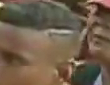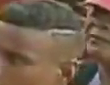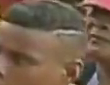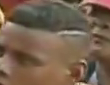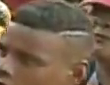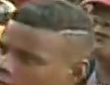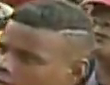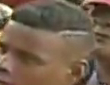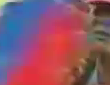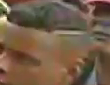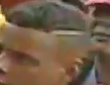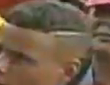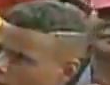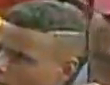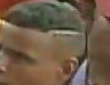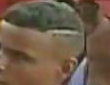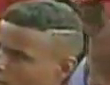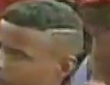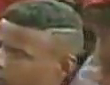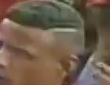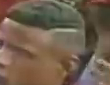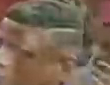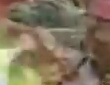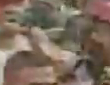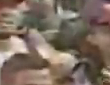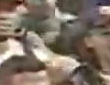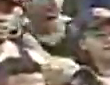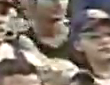que viva la juventud universitaria,